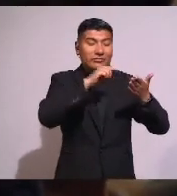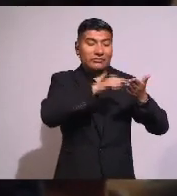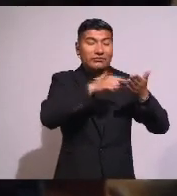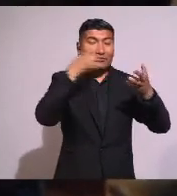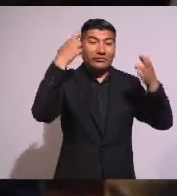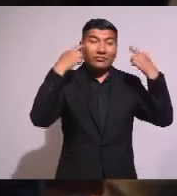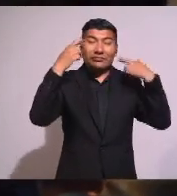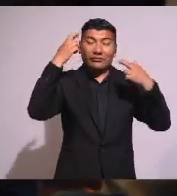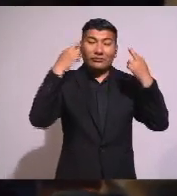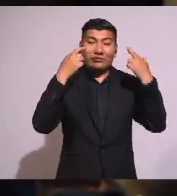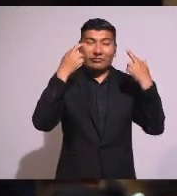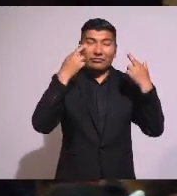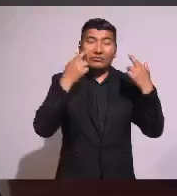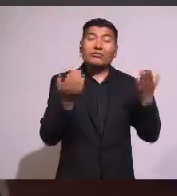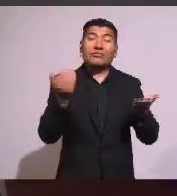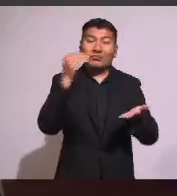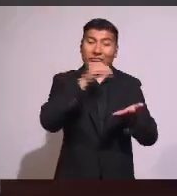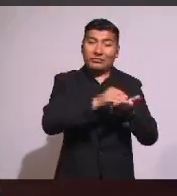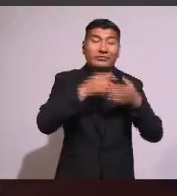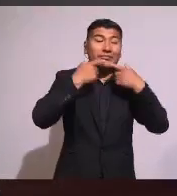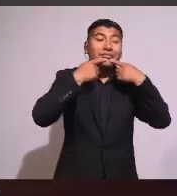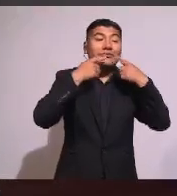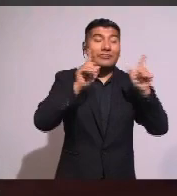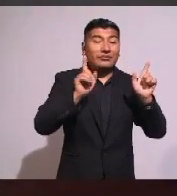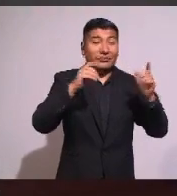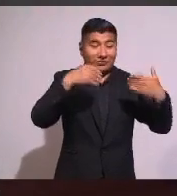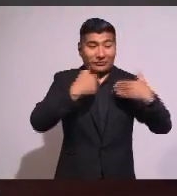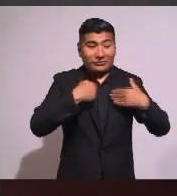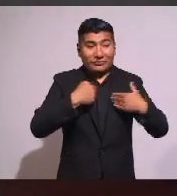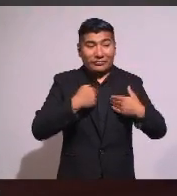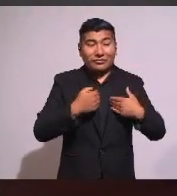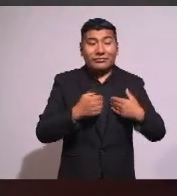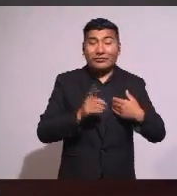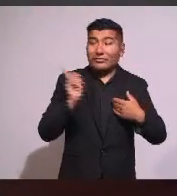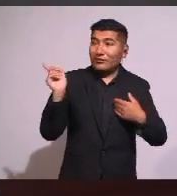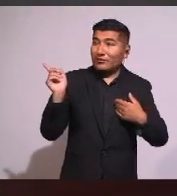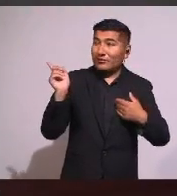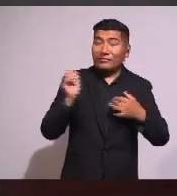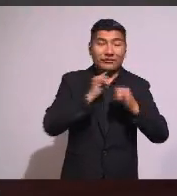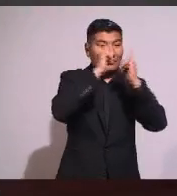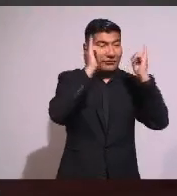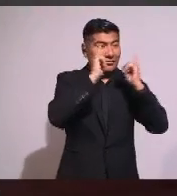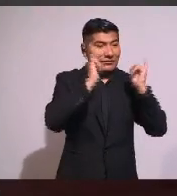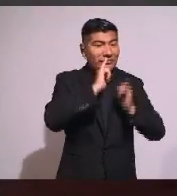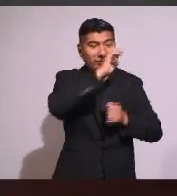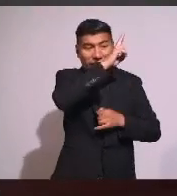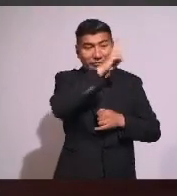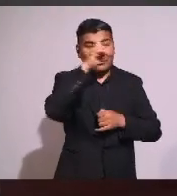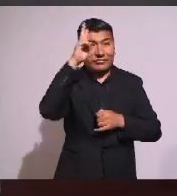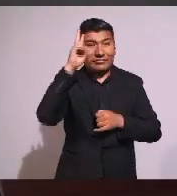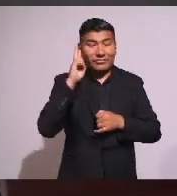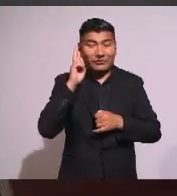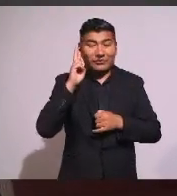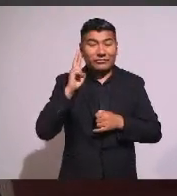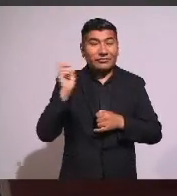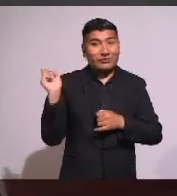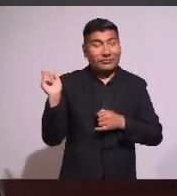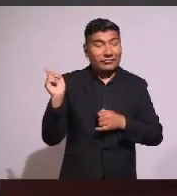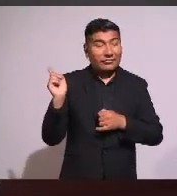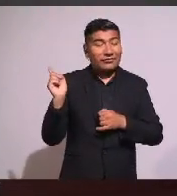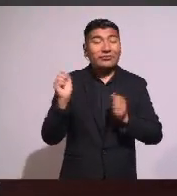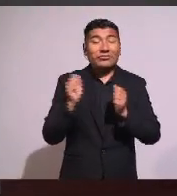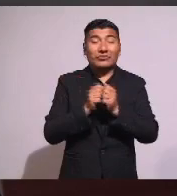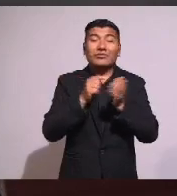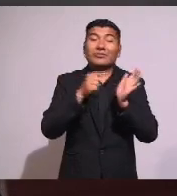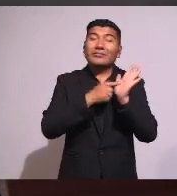reflexión. Vuelvo a repetir, tenemos aquí la imagen de la Virgen María en estas gradas, con